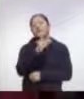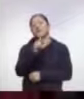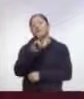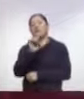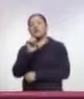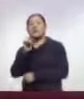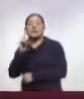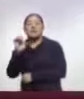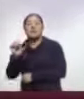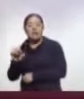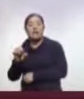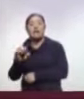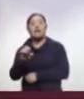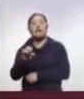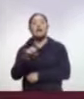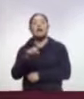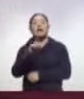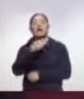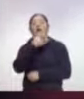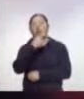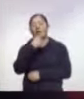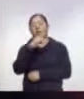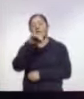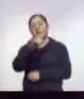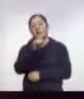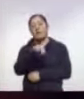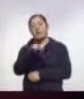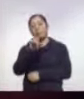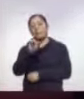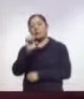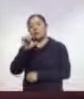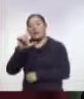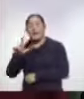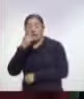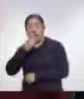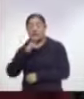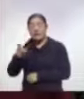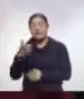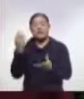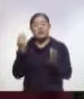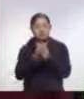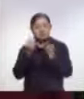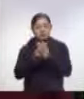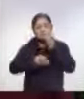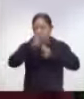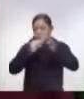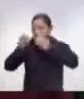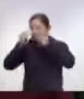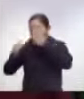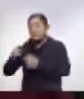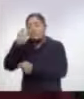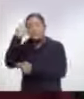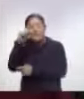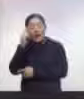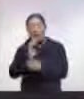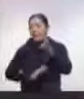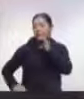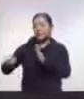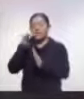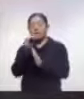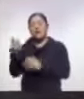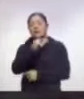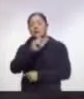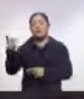y Desarrollo Comunitario, Manuel Camacho Higareda, señaló que la capacitación da la posibilidad de generar mejores versiones de las personas